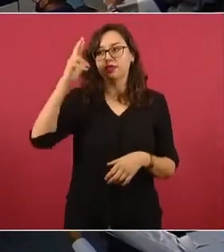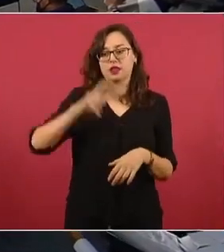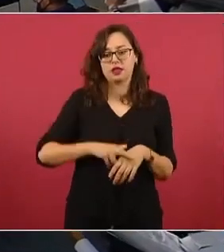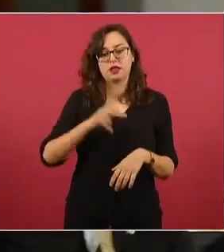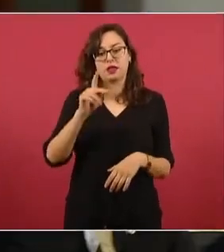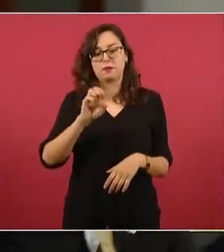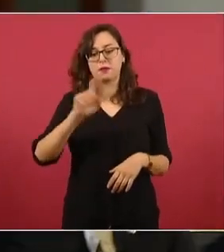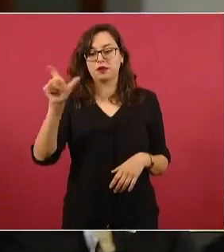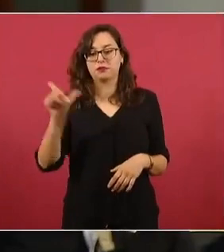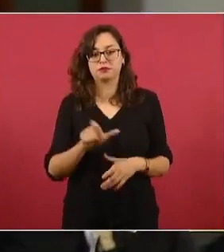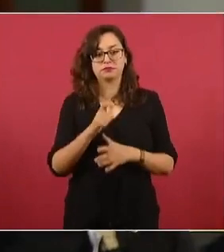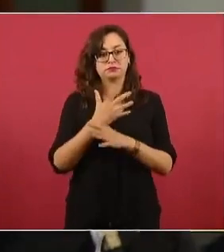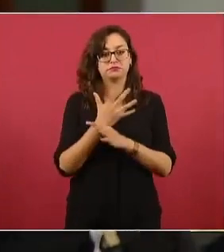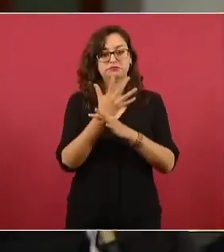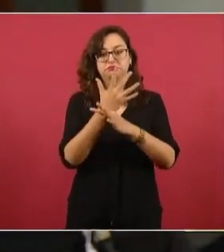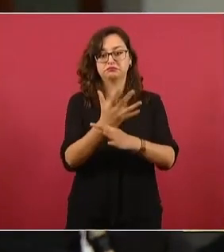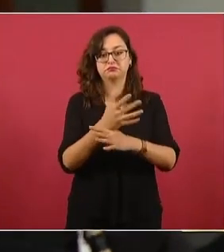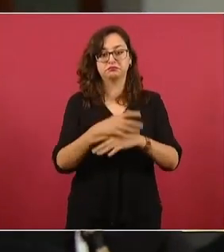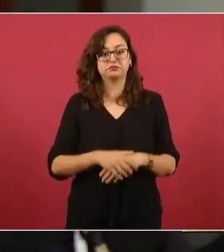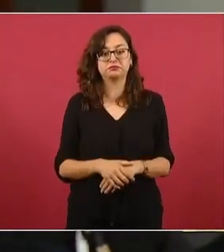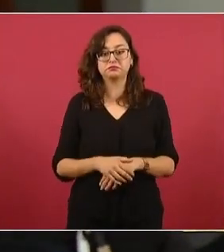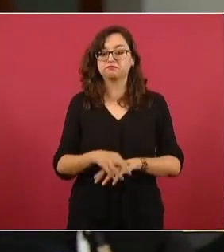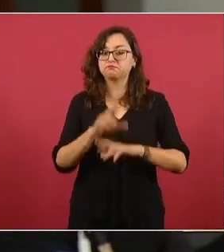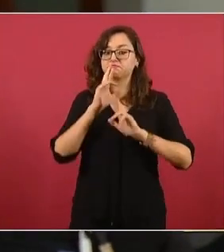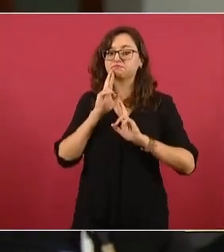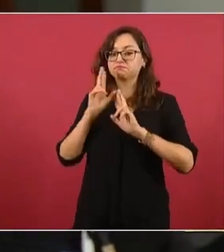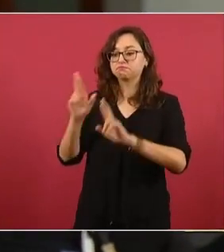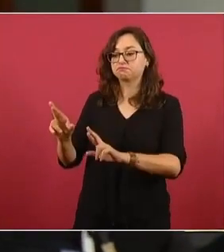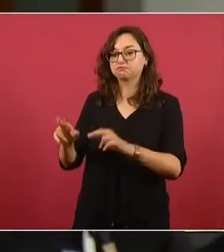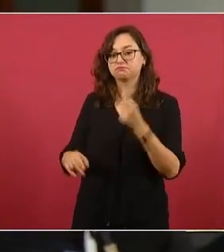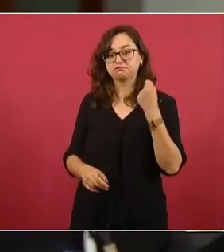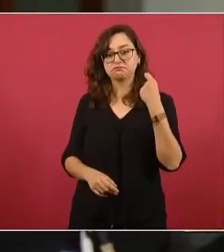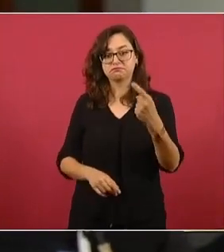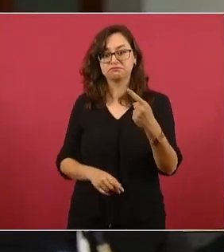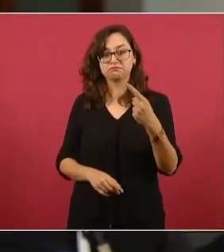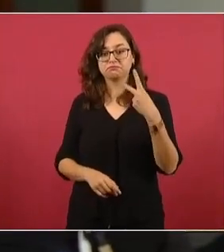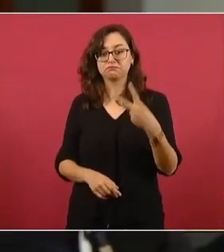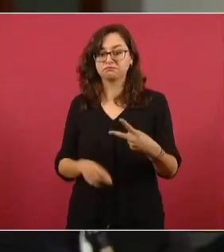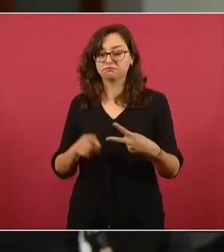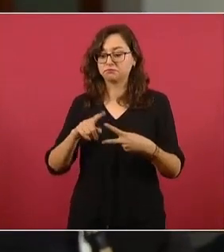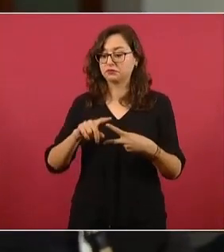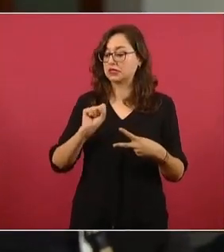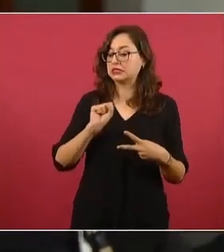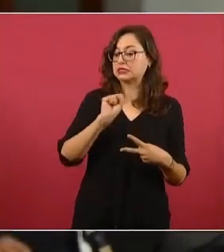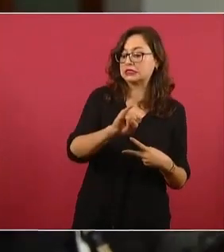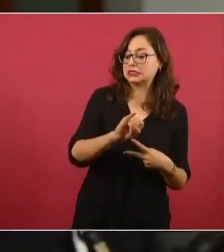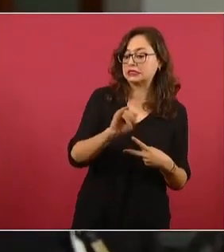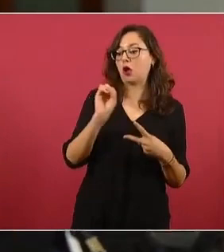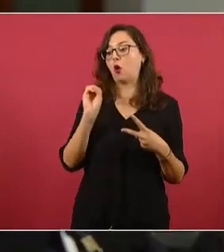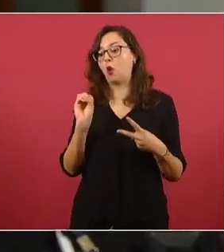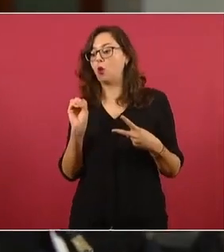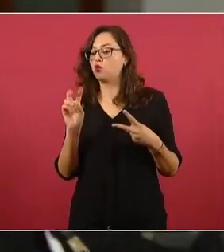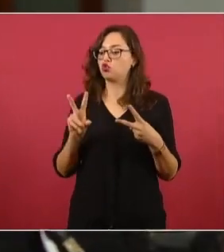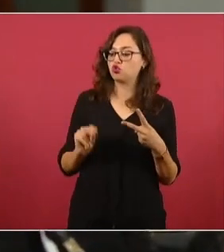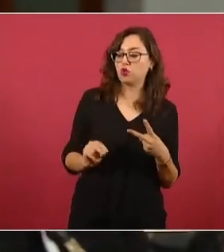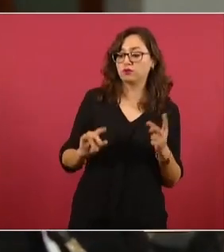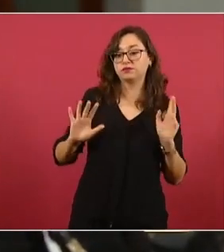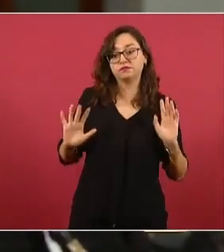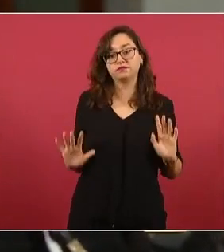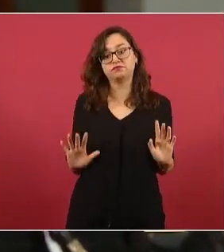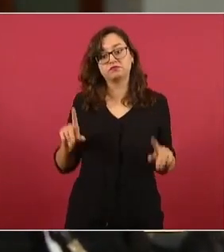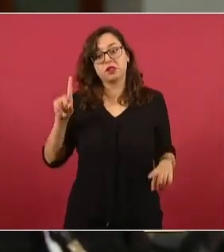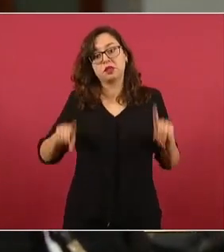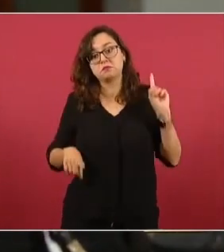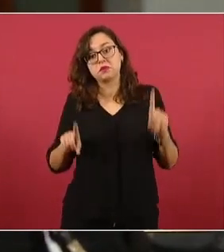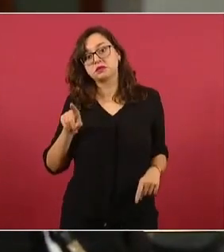dice que nada más hay 2 respuestas, un sí y un no, y que eso, por supuesto, dependerá de